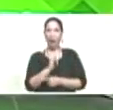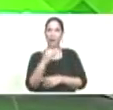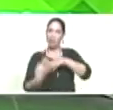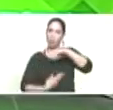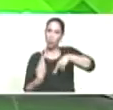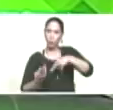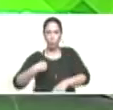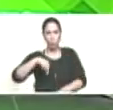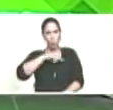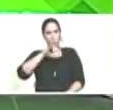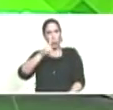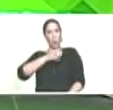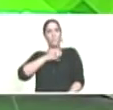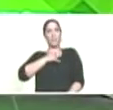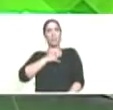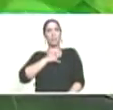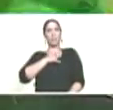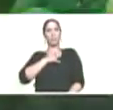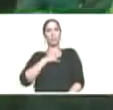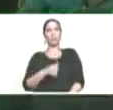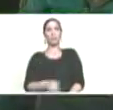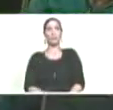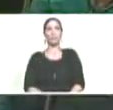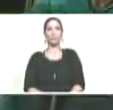de nosotros.